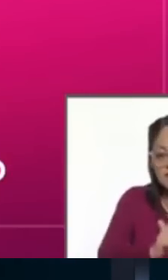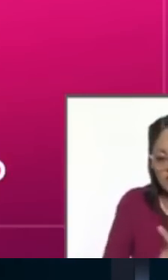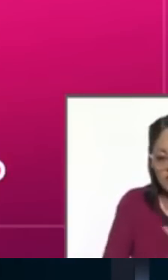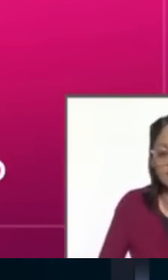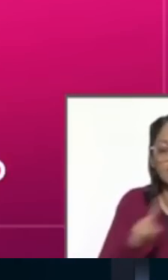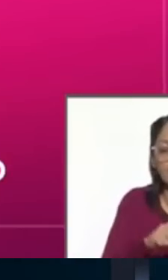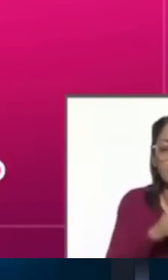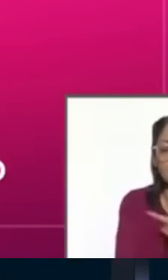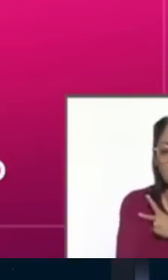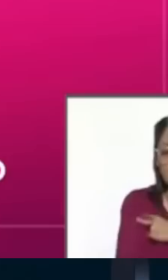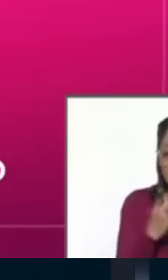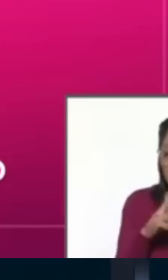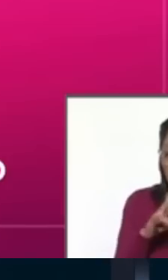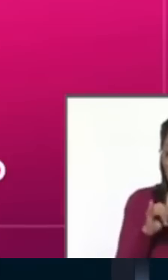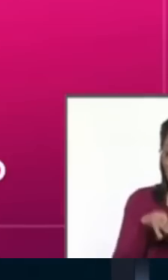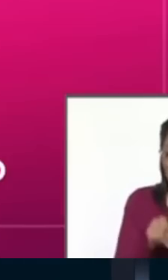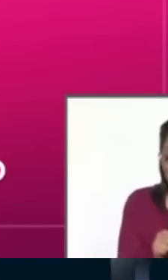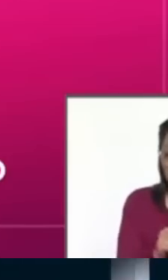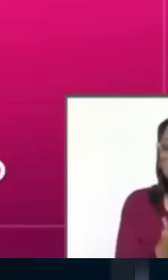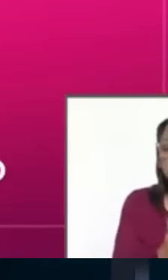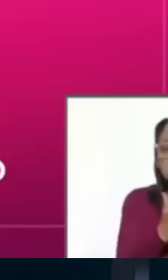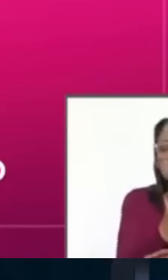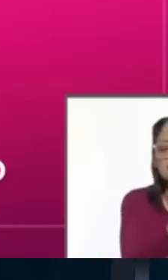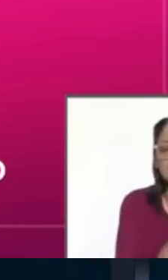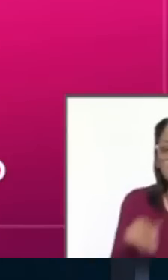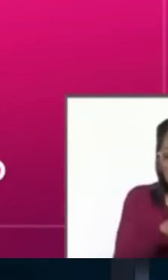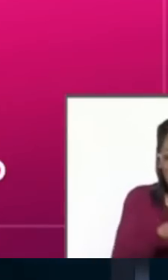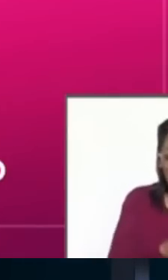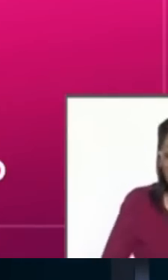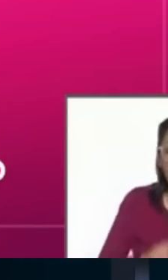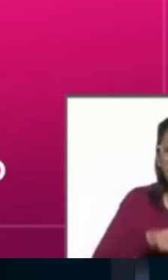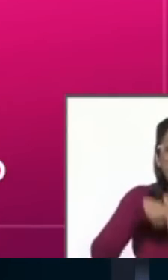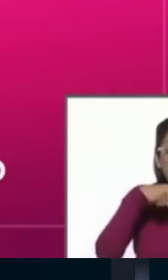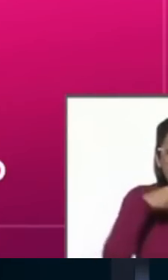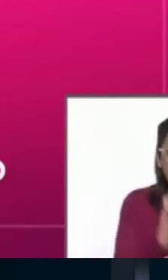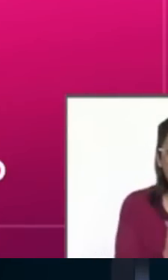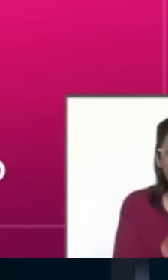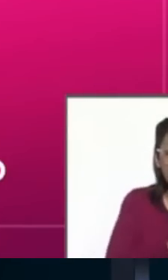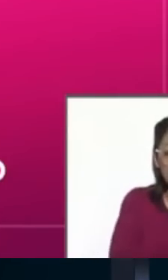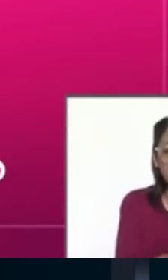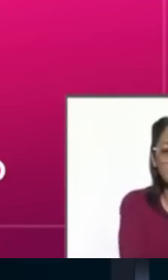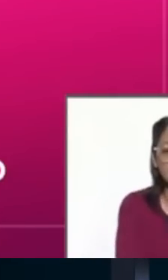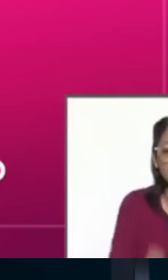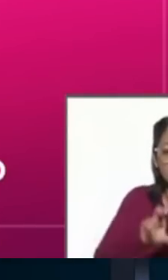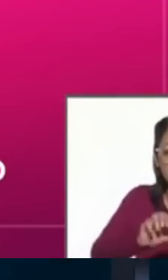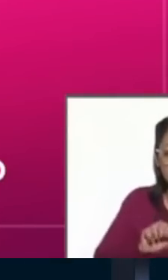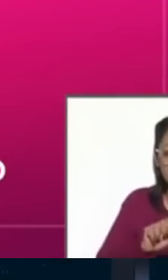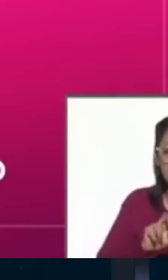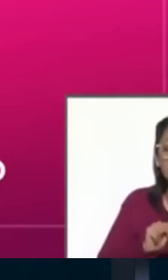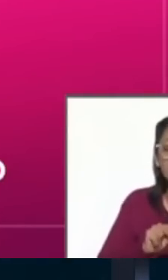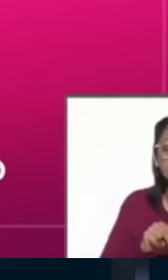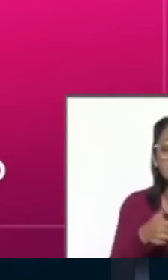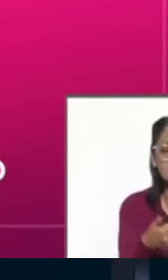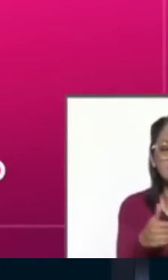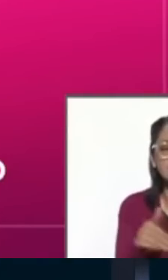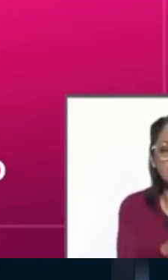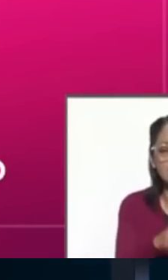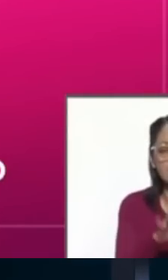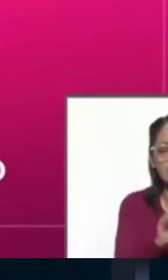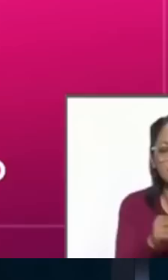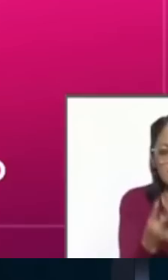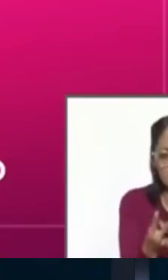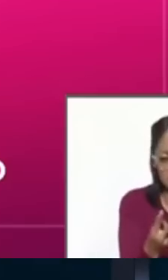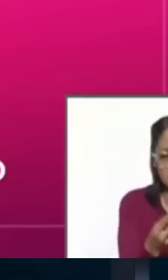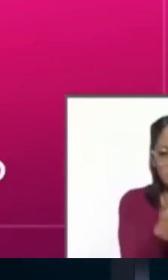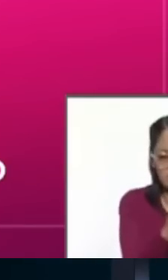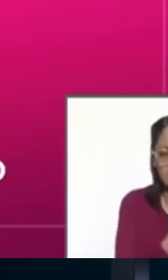vacacionales de 100 mil pesos. 3. Aguinaldos de 586 mil 92 pesos. 4. Mientras los mortales mexicanos